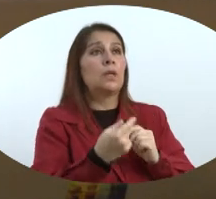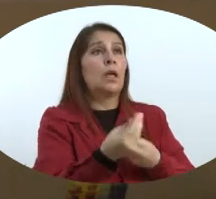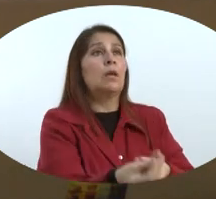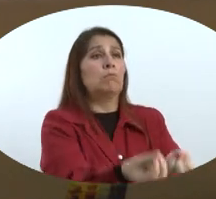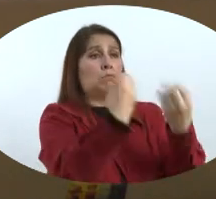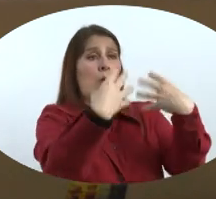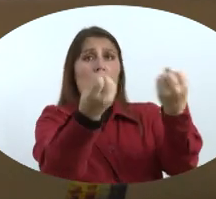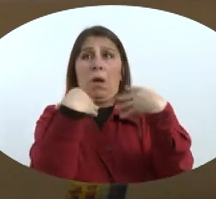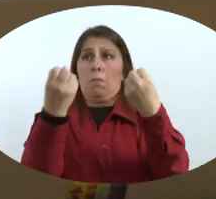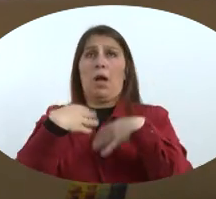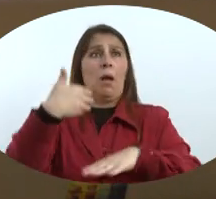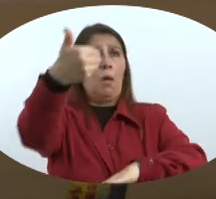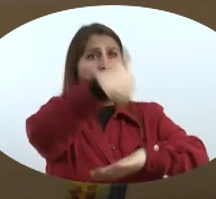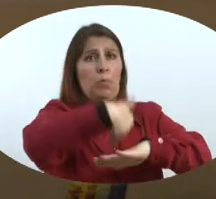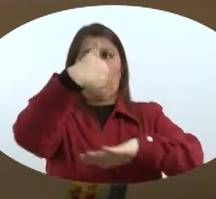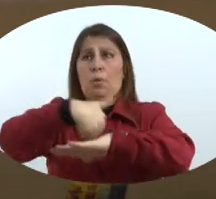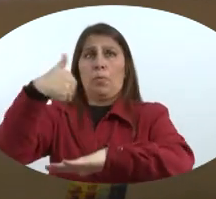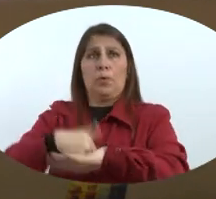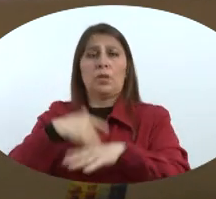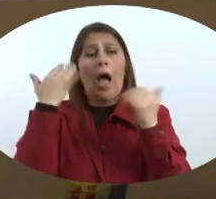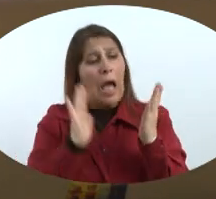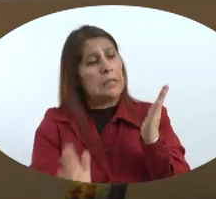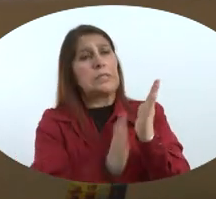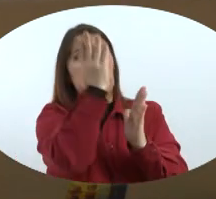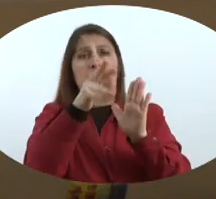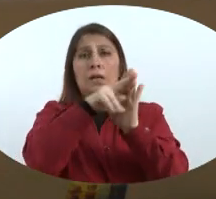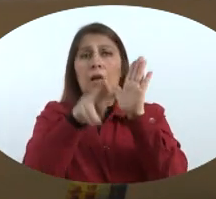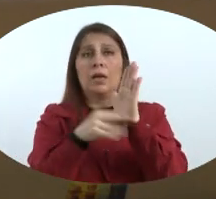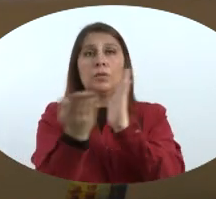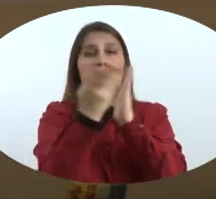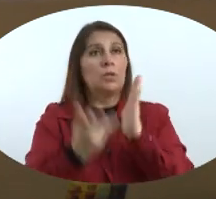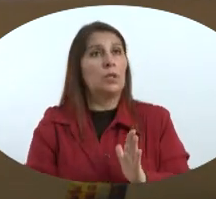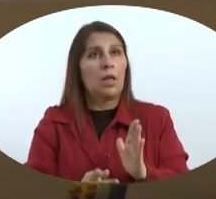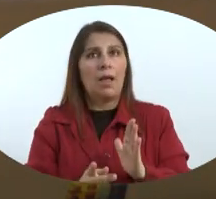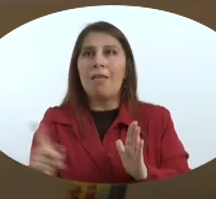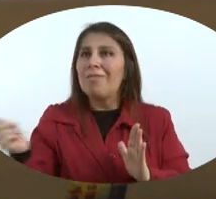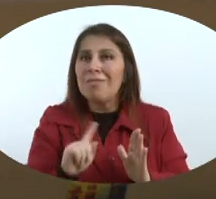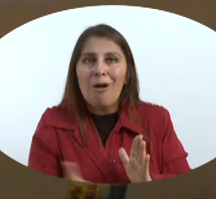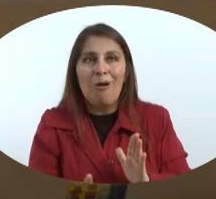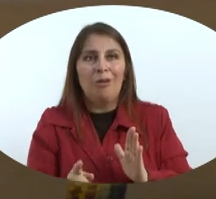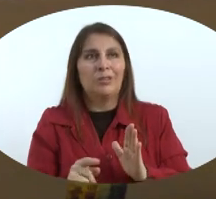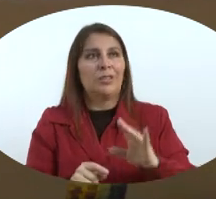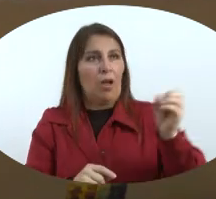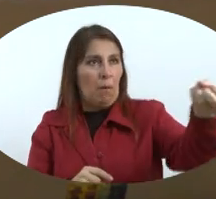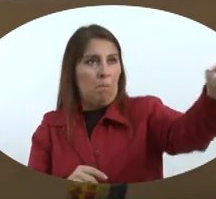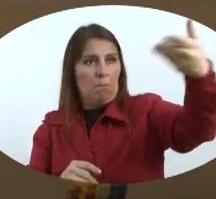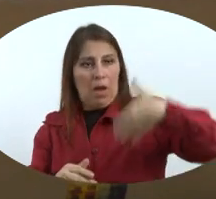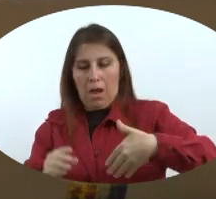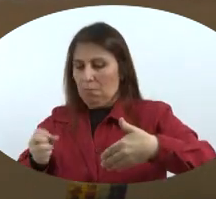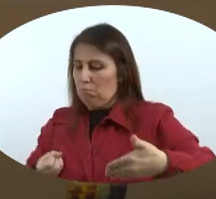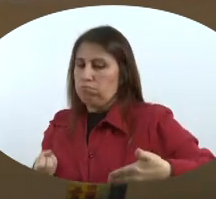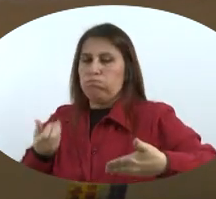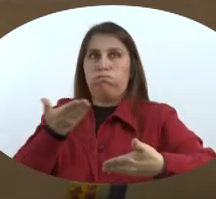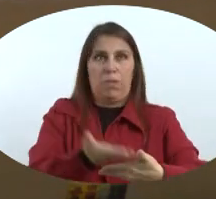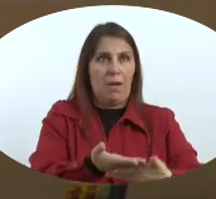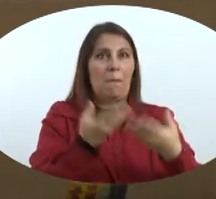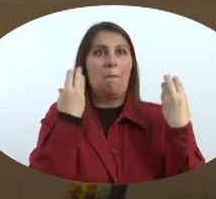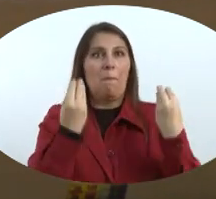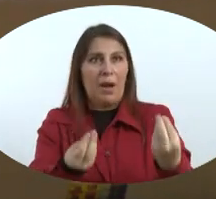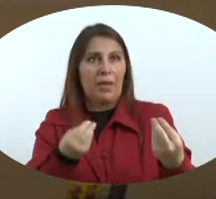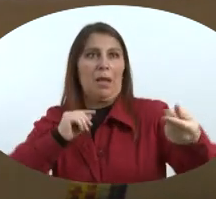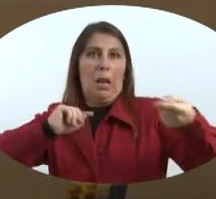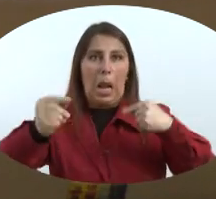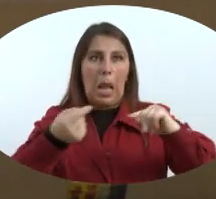voten las propuestas de cómo debería ser el reglamento estudiantil al interior de la universidad pedagógica sino que oferte efectivamente en los